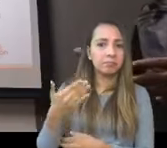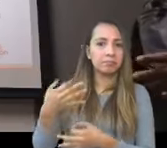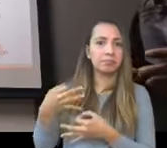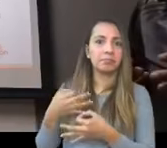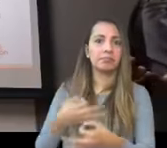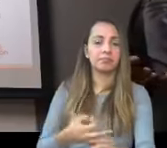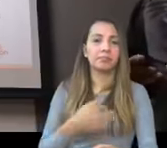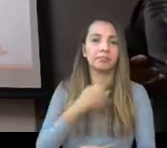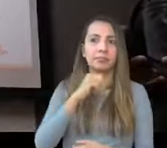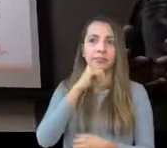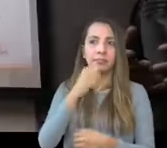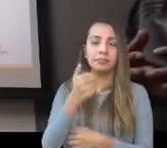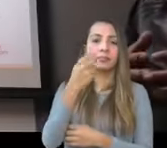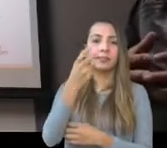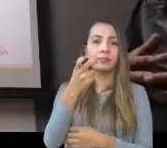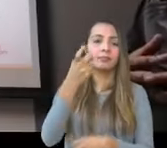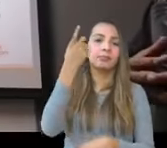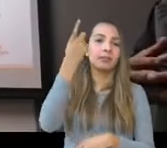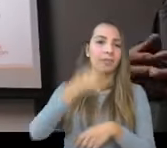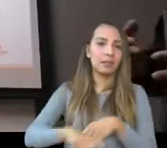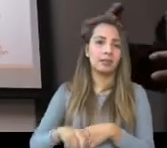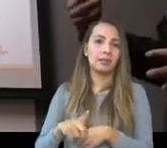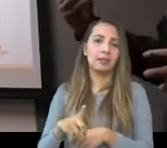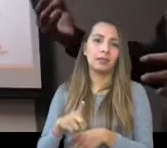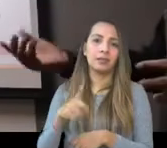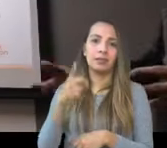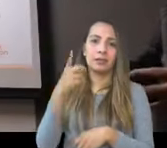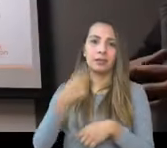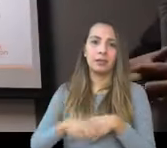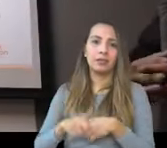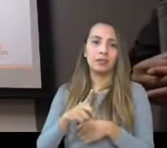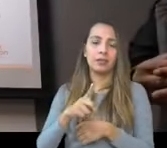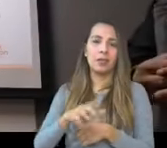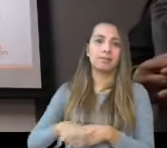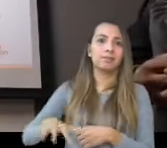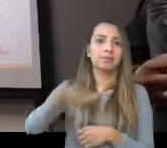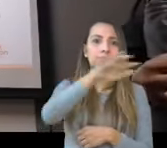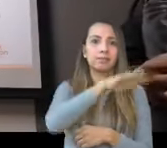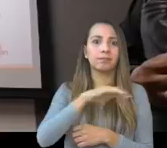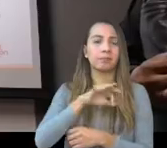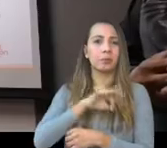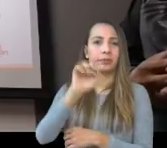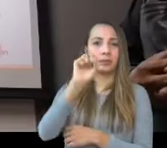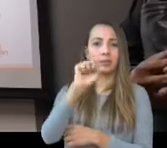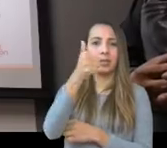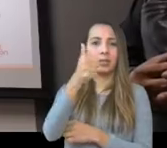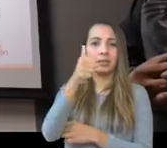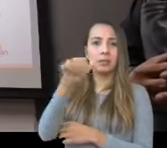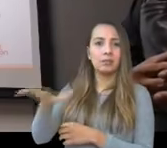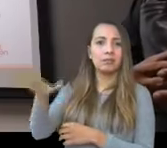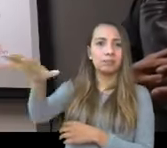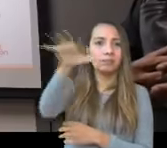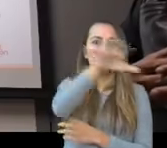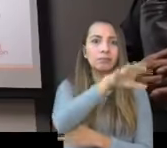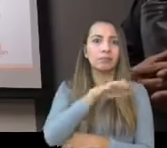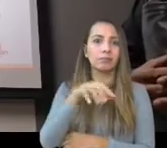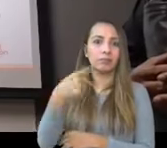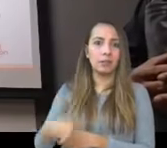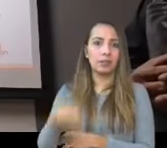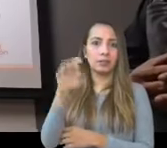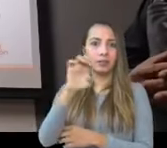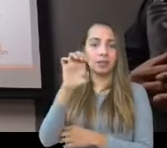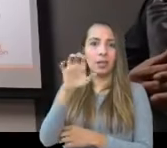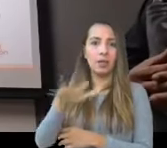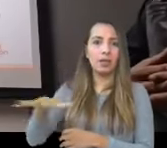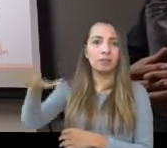esto obviamente tiene una afectación importante, que nos deja a más de 66 colonias fuera del